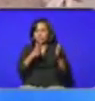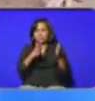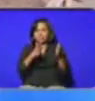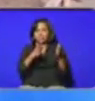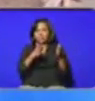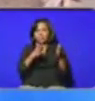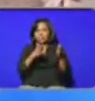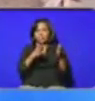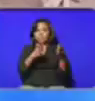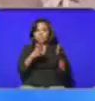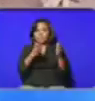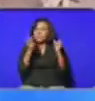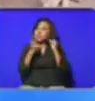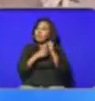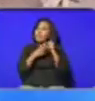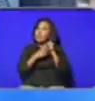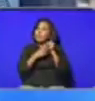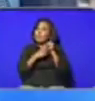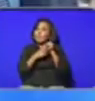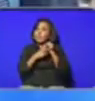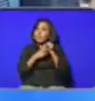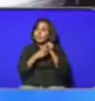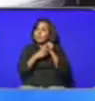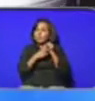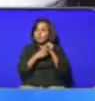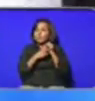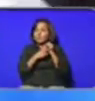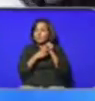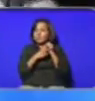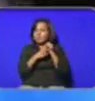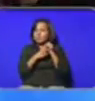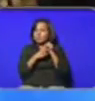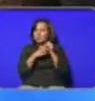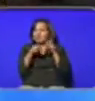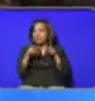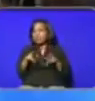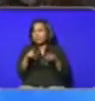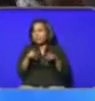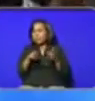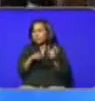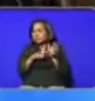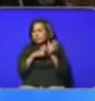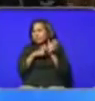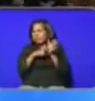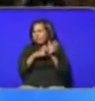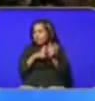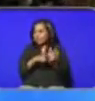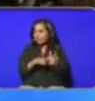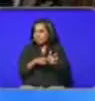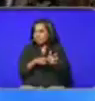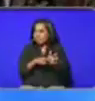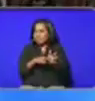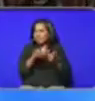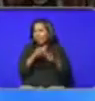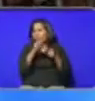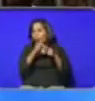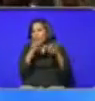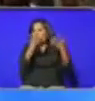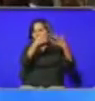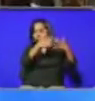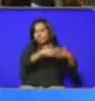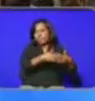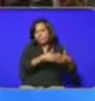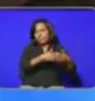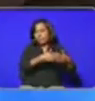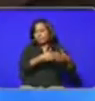a veces no solamente los representativos de las cámaras, sino precisamente los que están generando empleos, o, como decía el